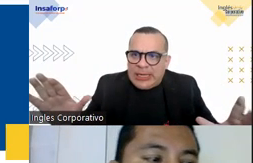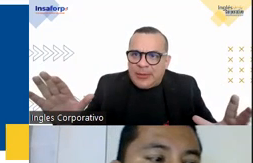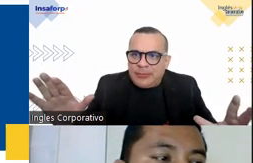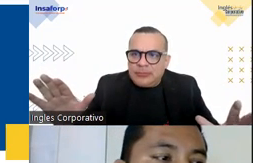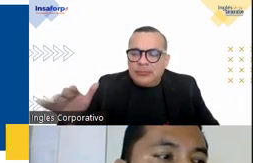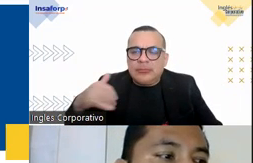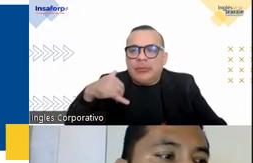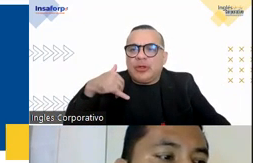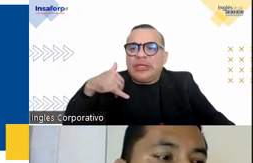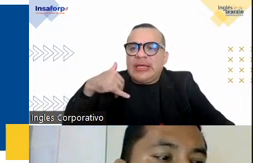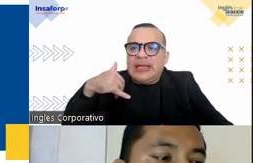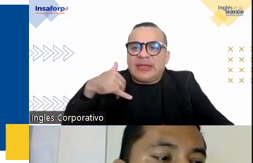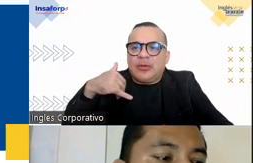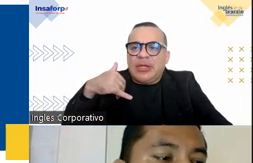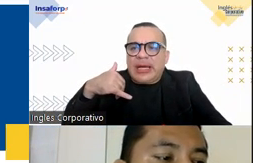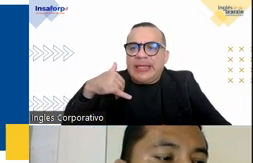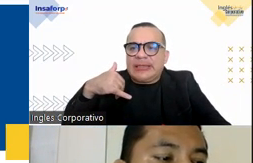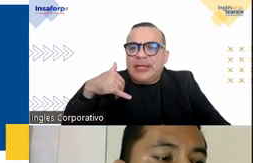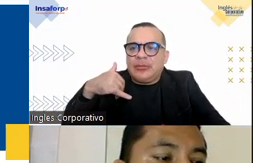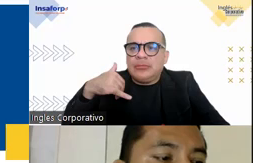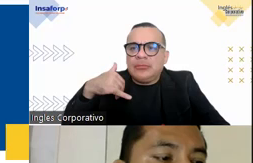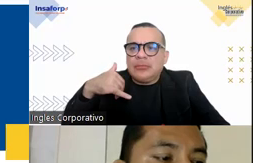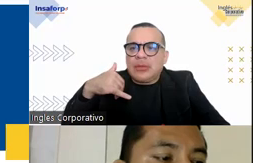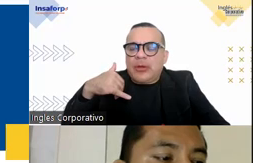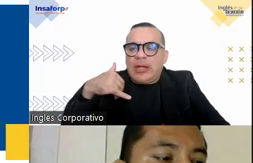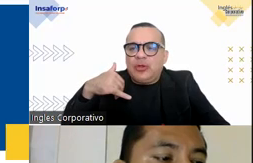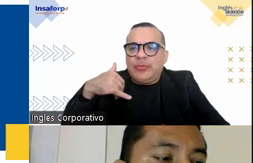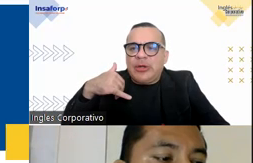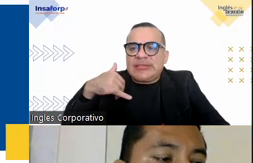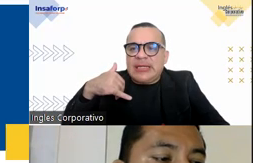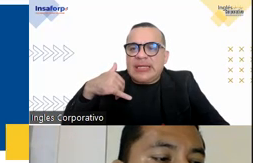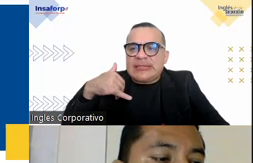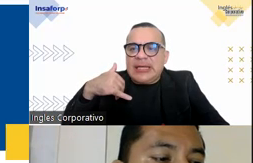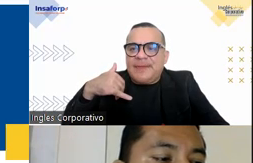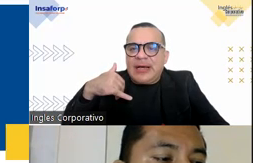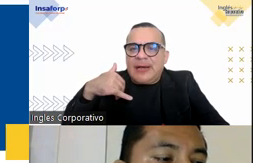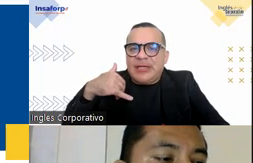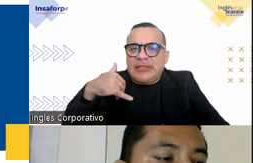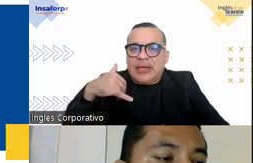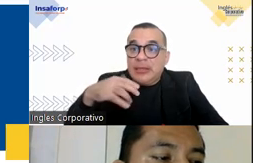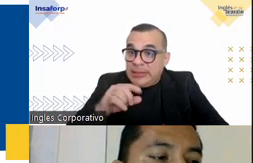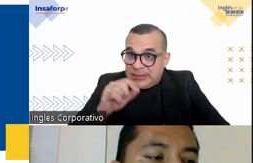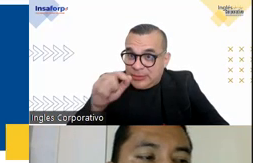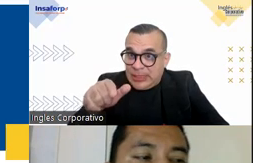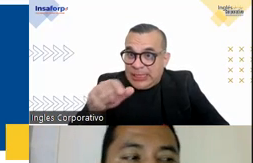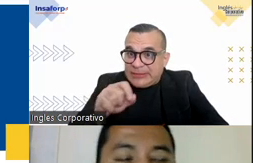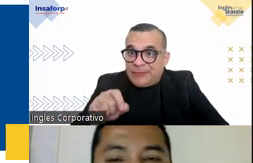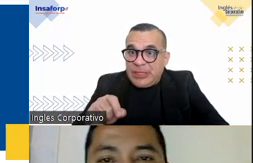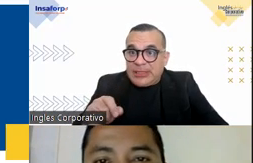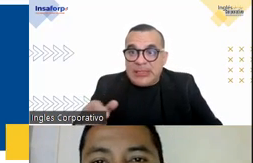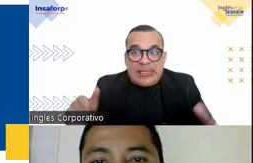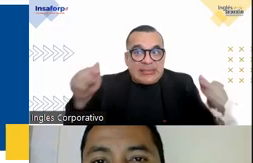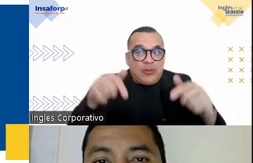algo muy claro. Buenos días, le saluda Cayetano. ¿Cuál número es el que se le va a brindar? Esa es una de